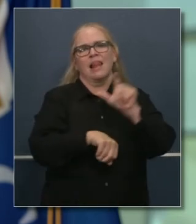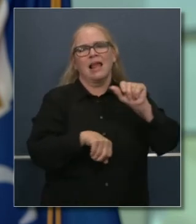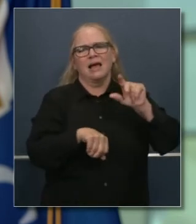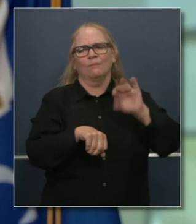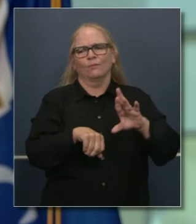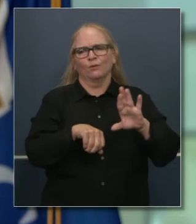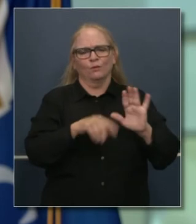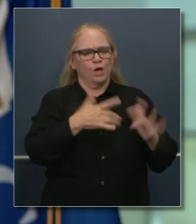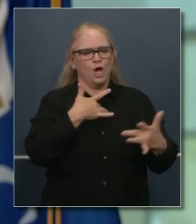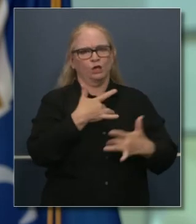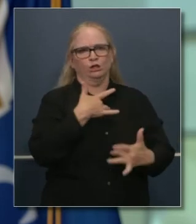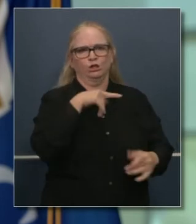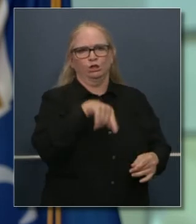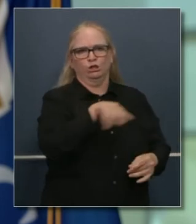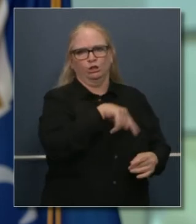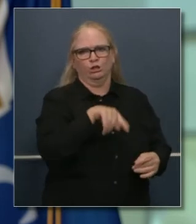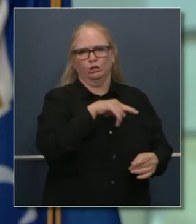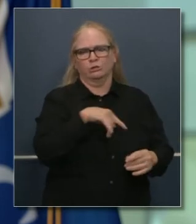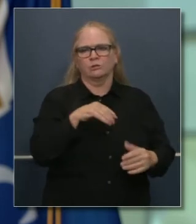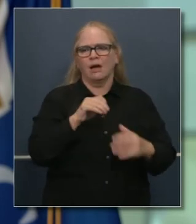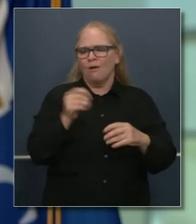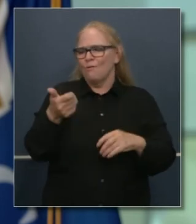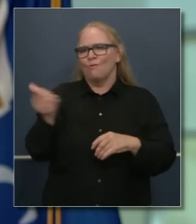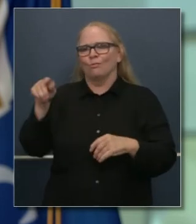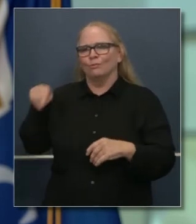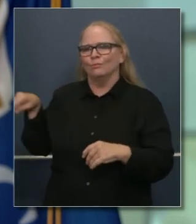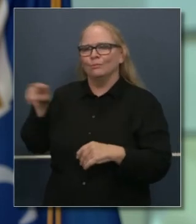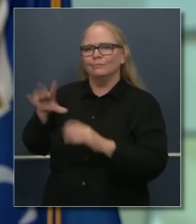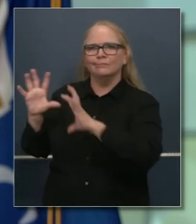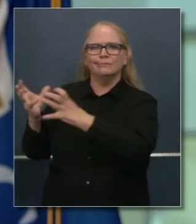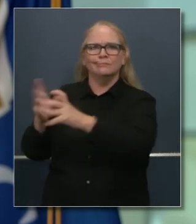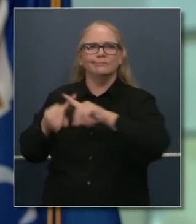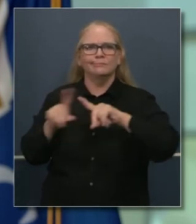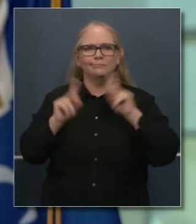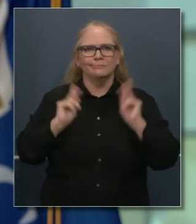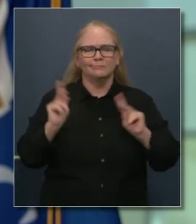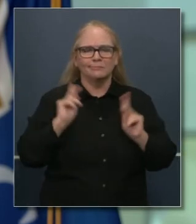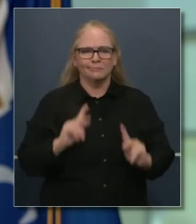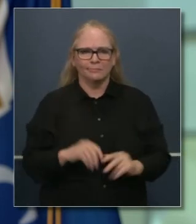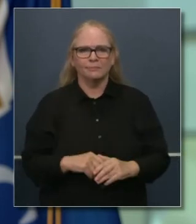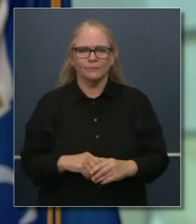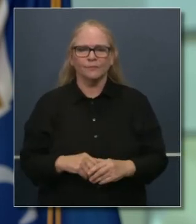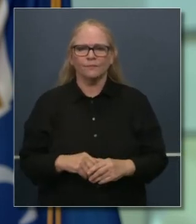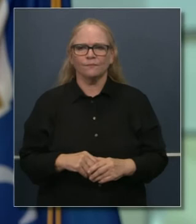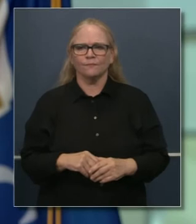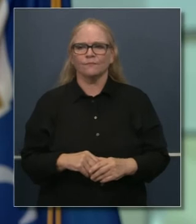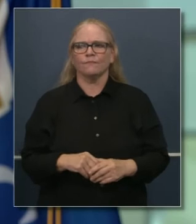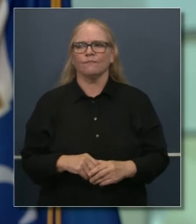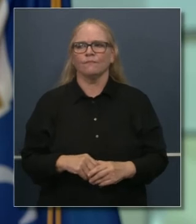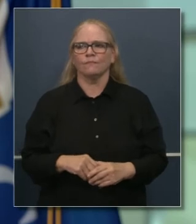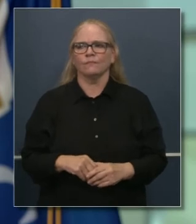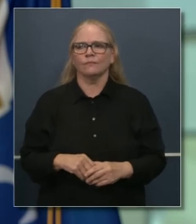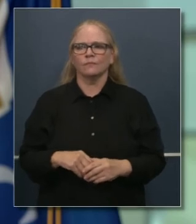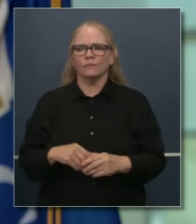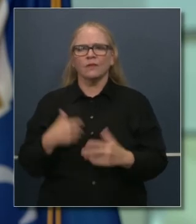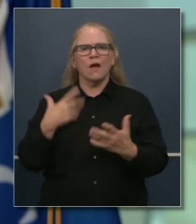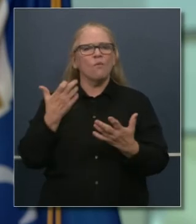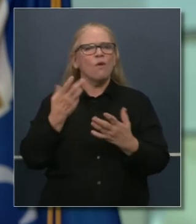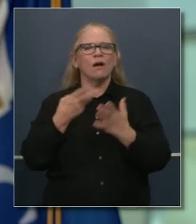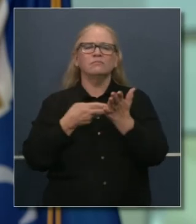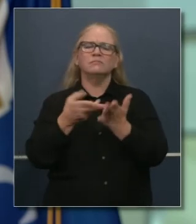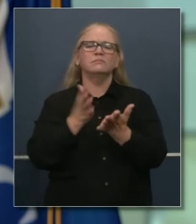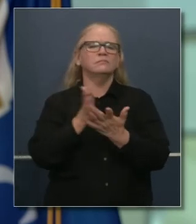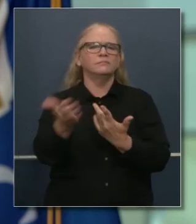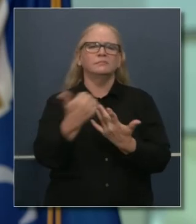preocupaciones de fiabilidad y hay preocupaciones de transparencia sin adentrarnos a los méritos o faltas de la regionalización